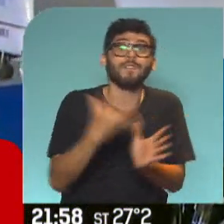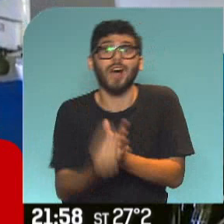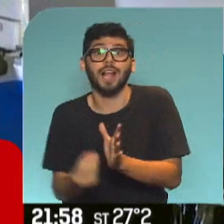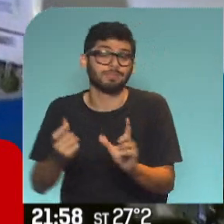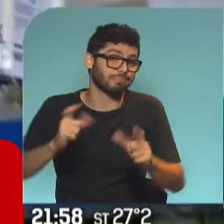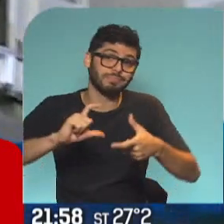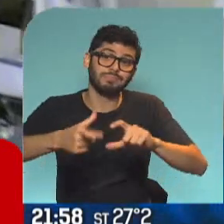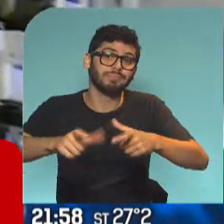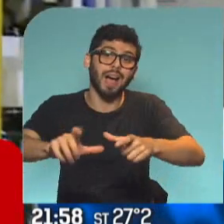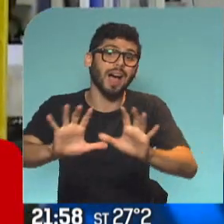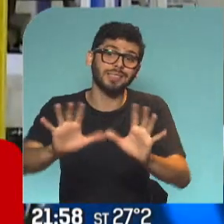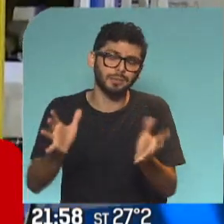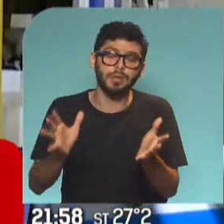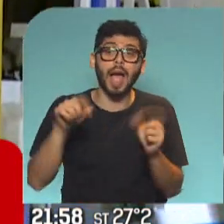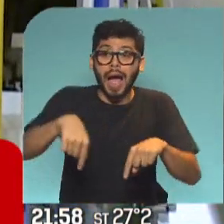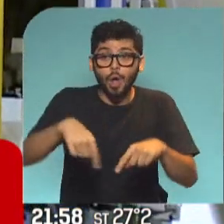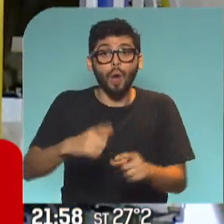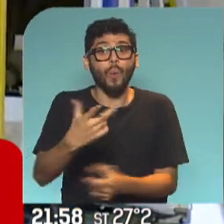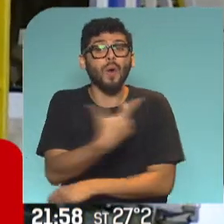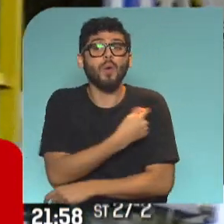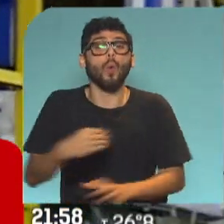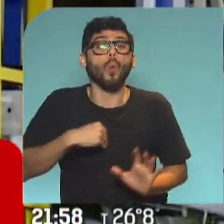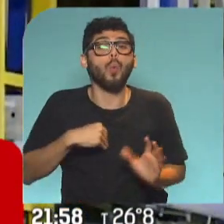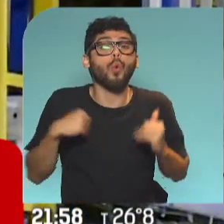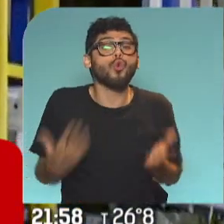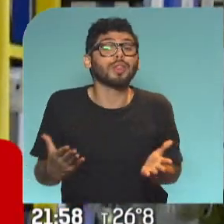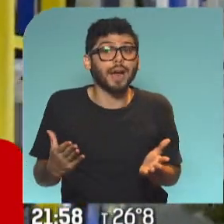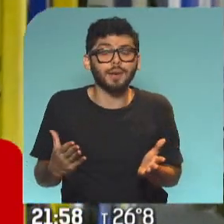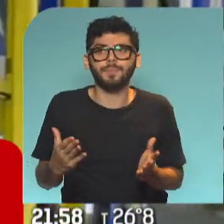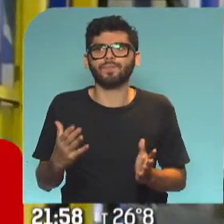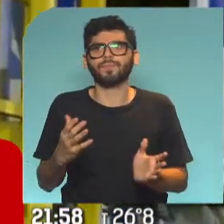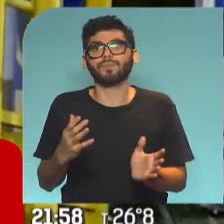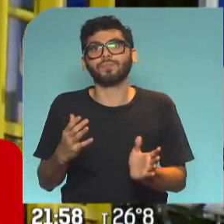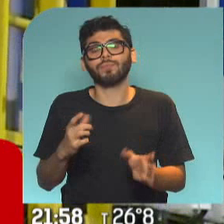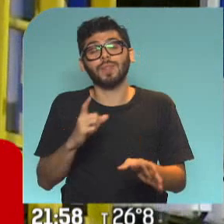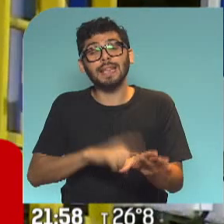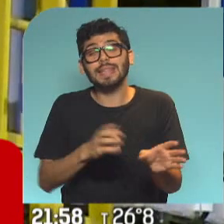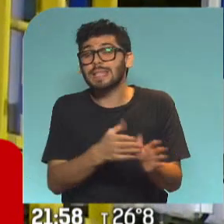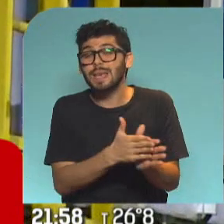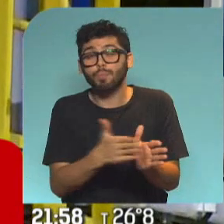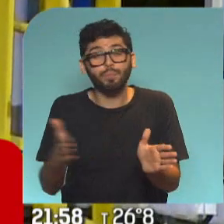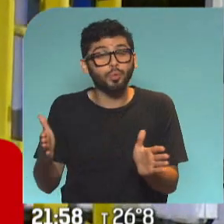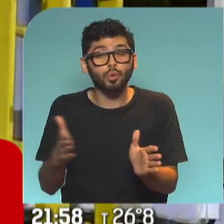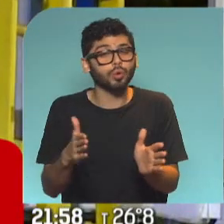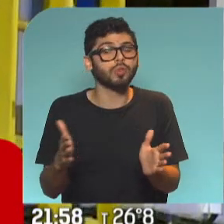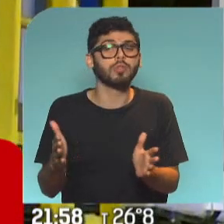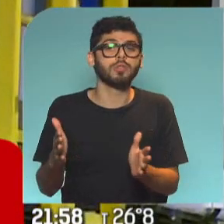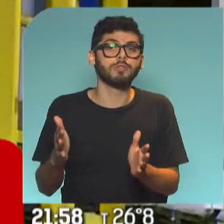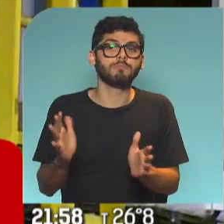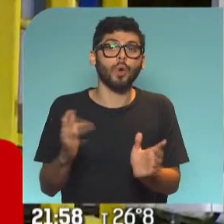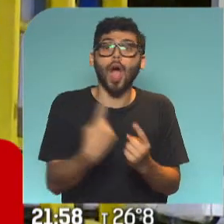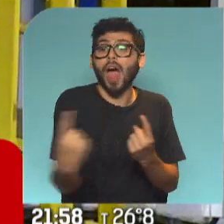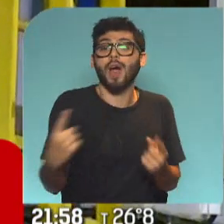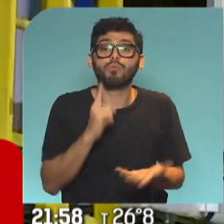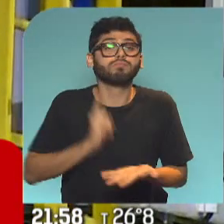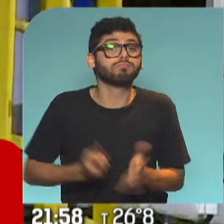ser voluntario, durante algún tiempo particularmente fui de la idea de que cada uno podía elegir